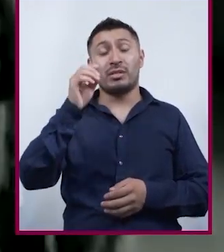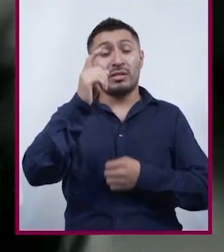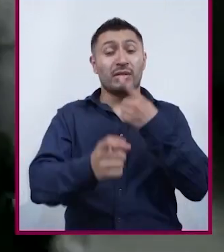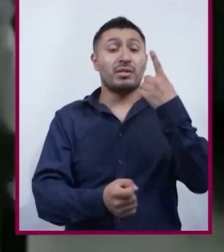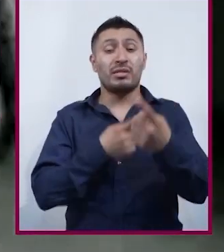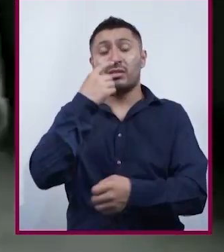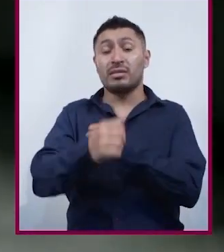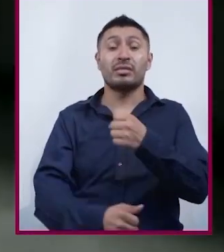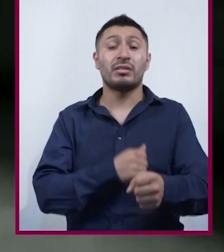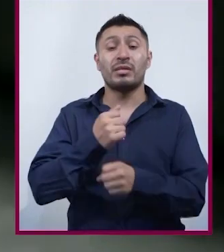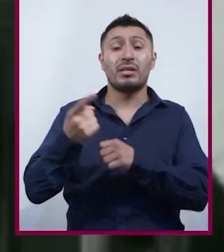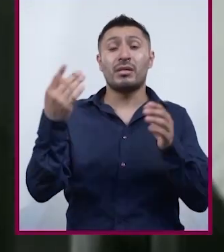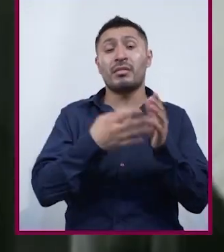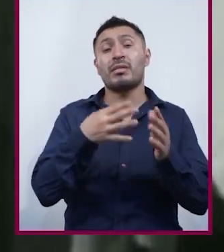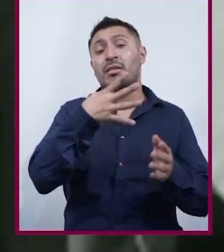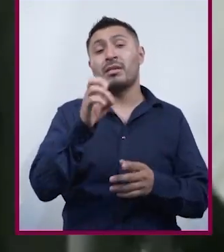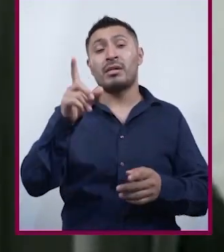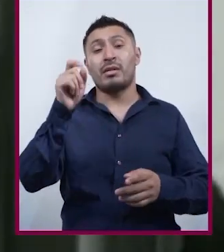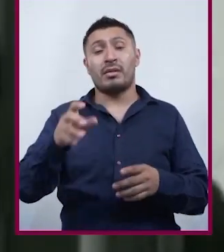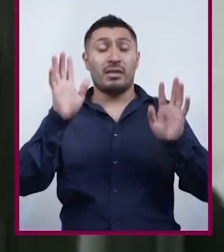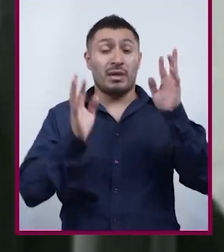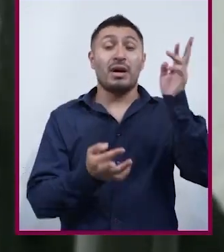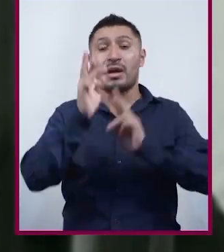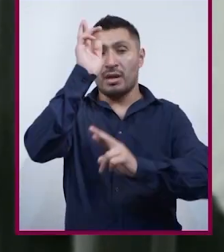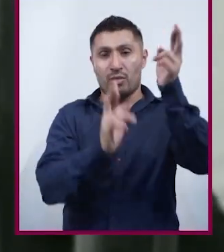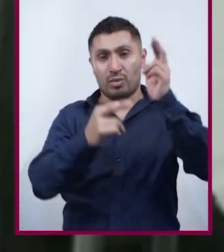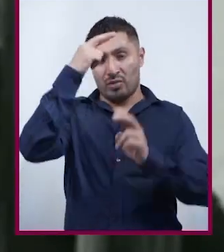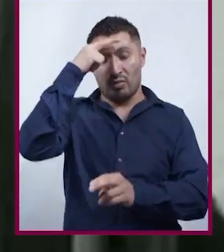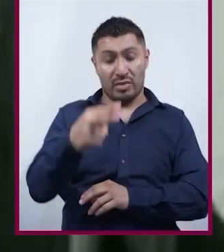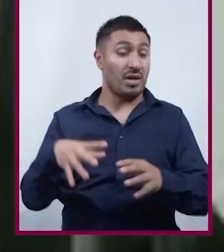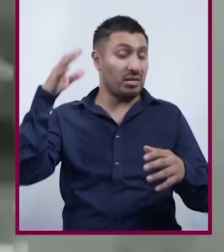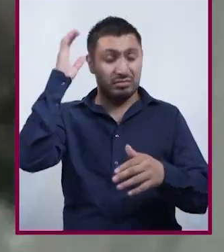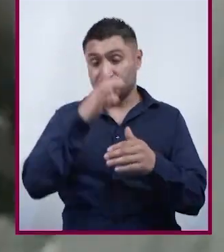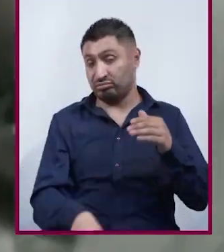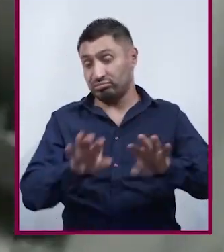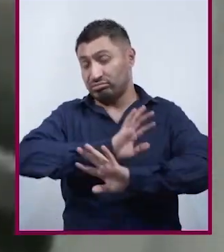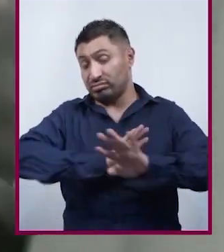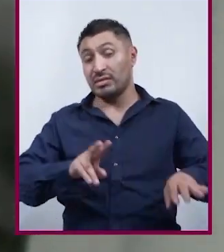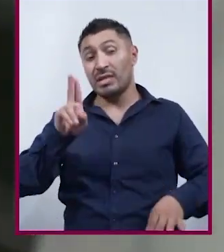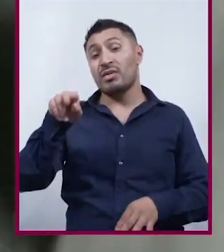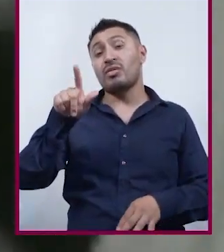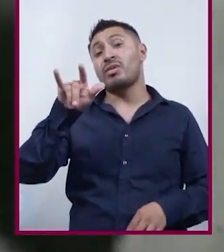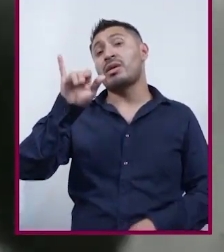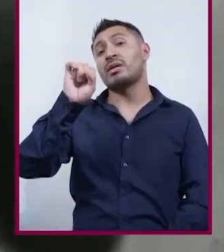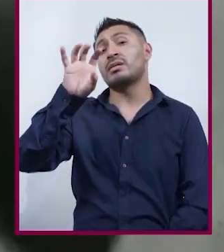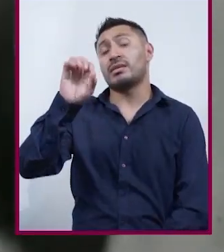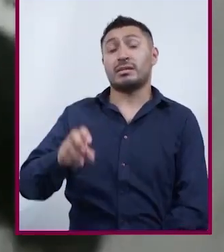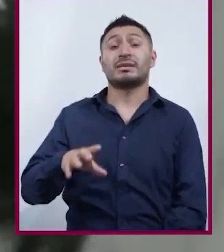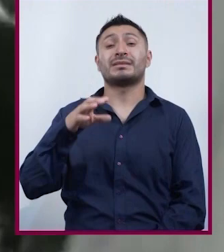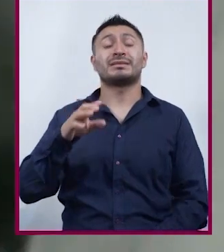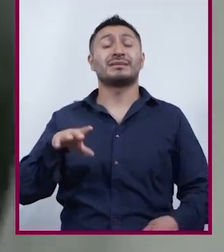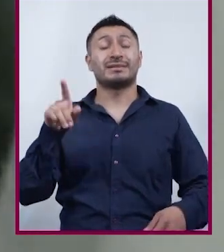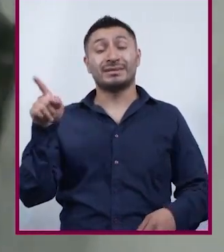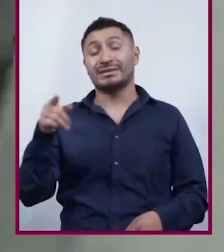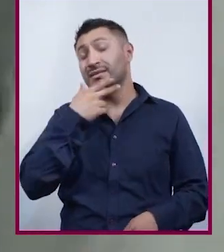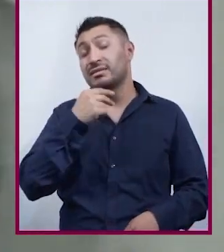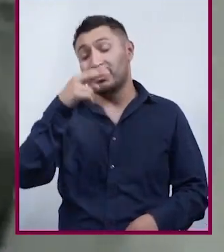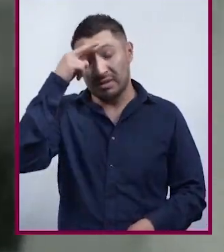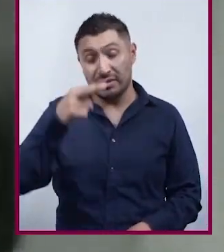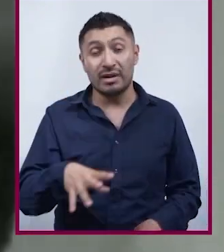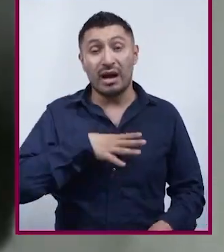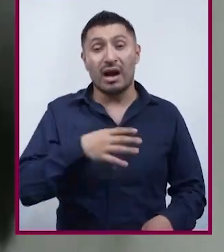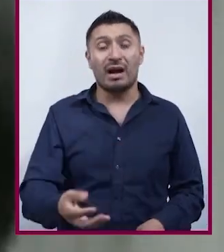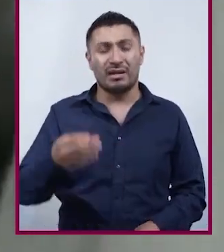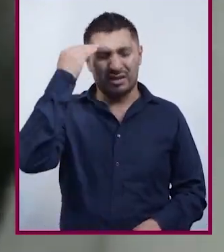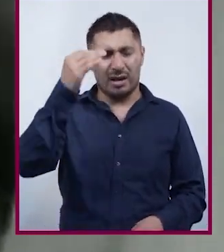los primeros años de 1920, ya con la Revolución Mexicana concluida, el Ulises Criollo vivió una etapa dorada